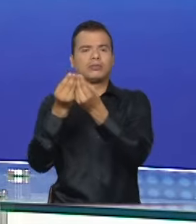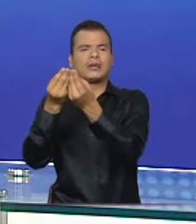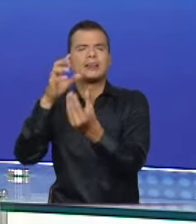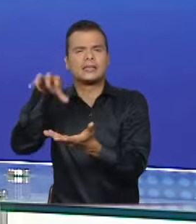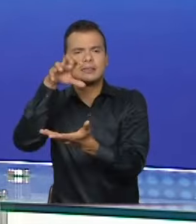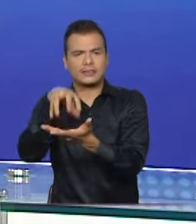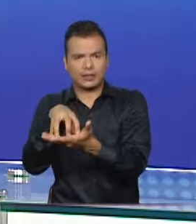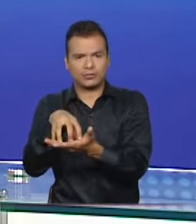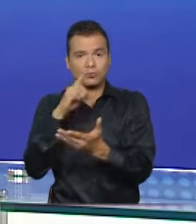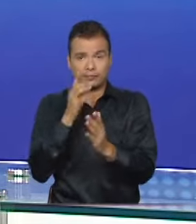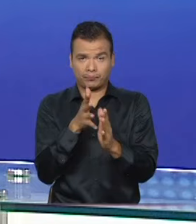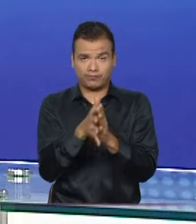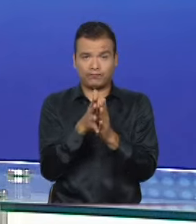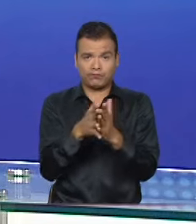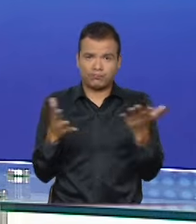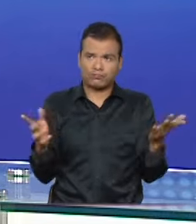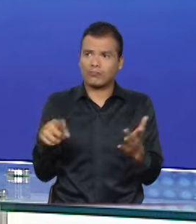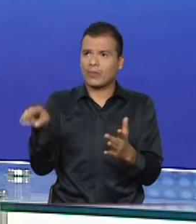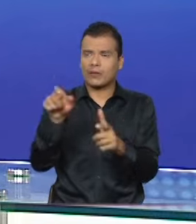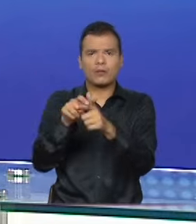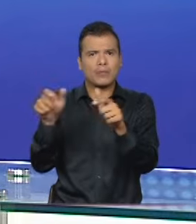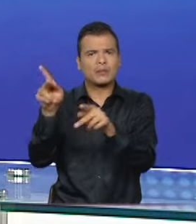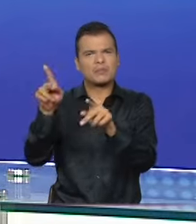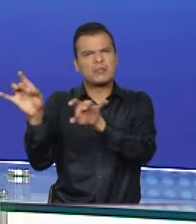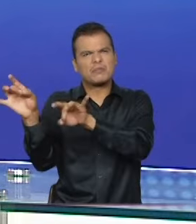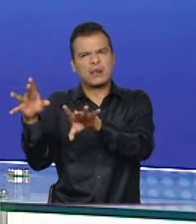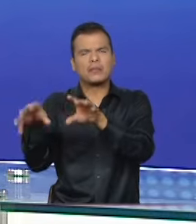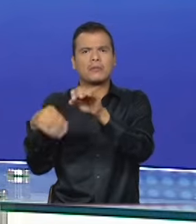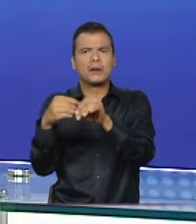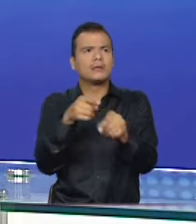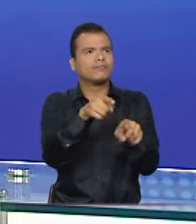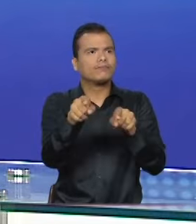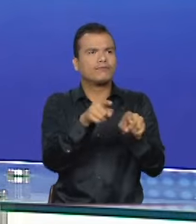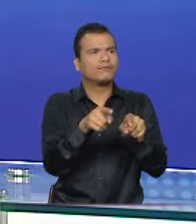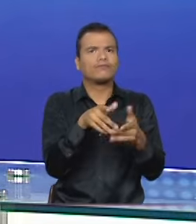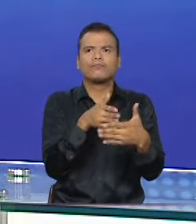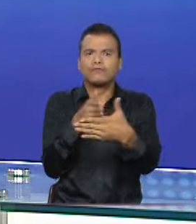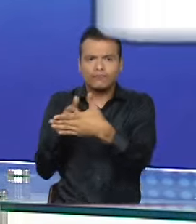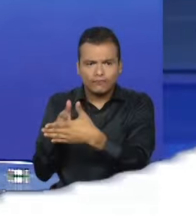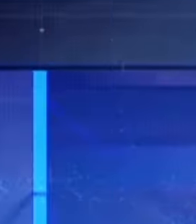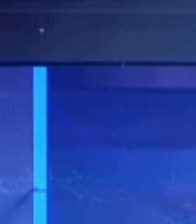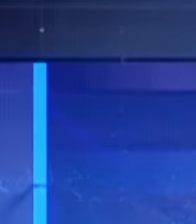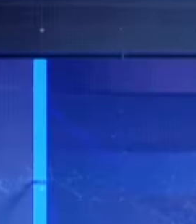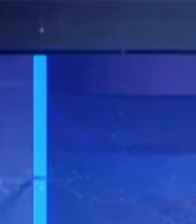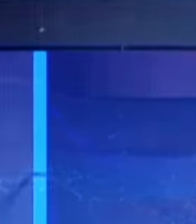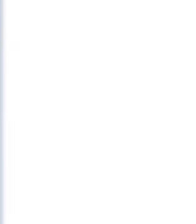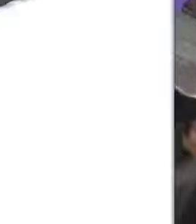Denunciaron la discriminación y las barreras que siguen sufriendo en distintos espacios.